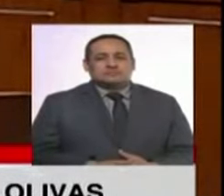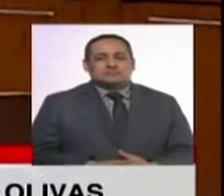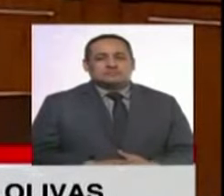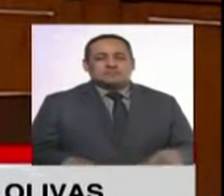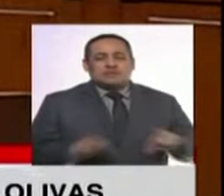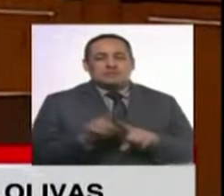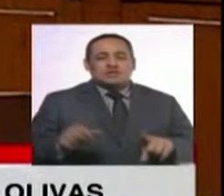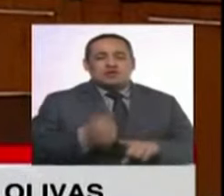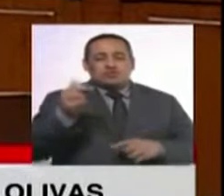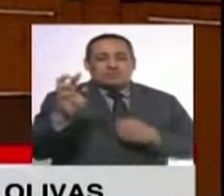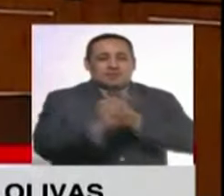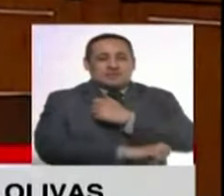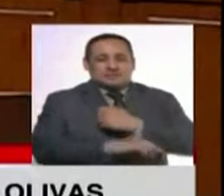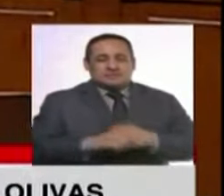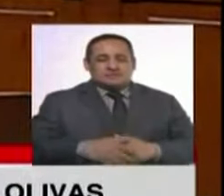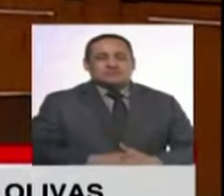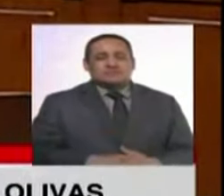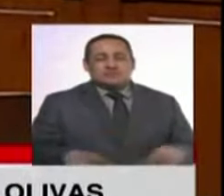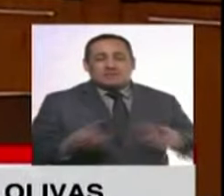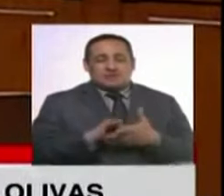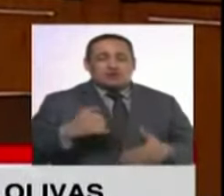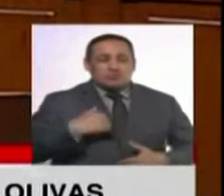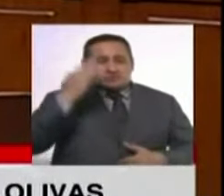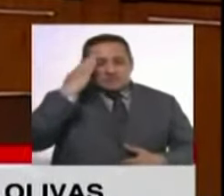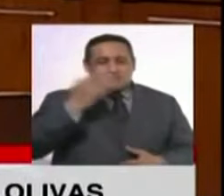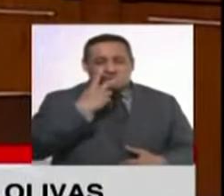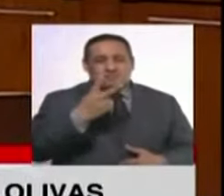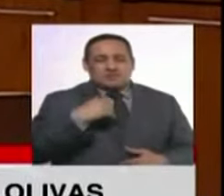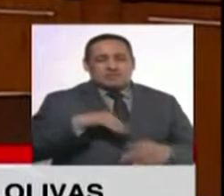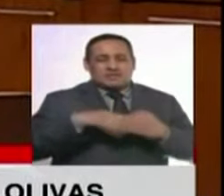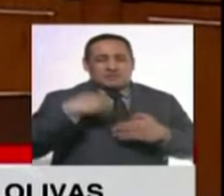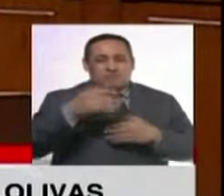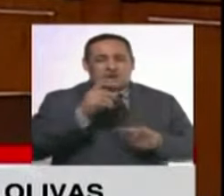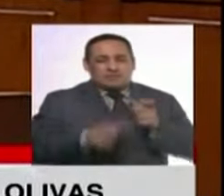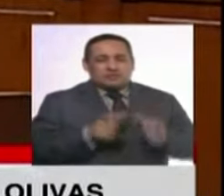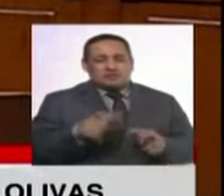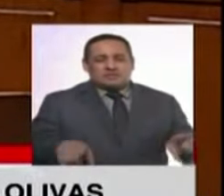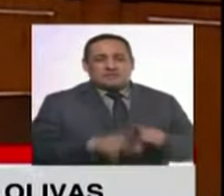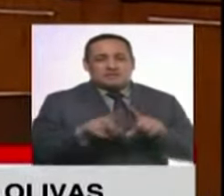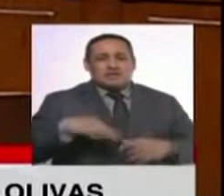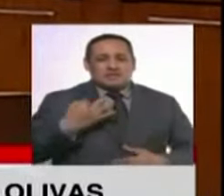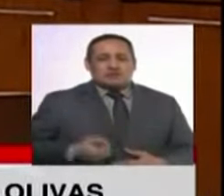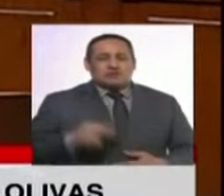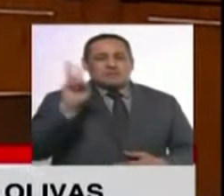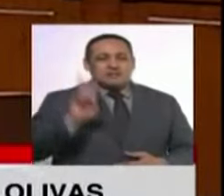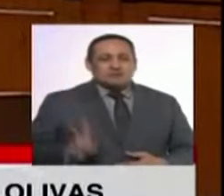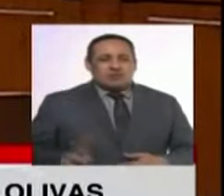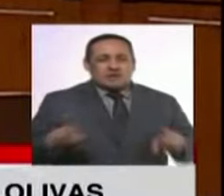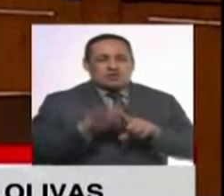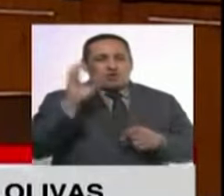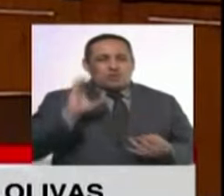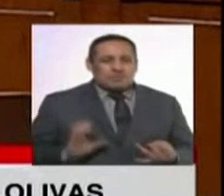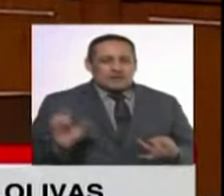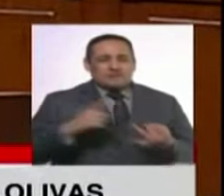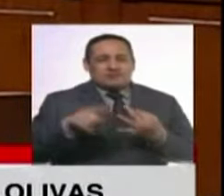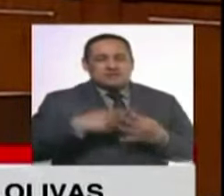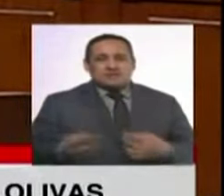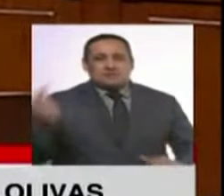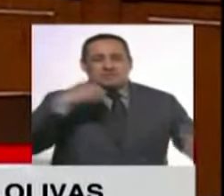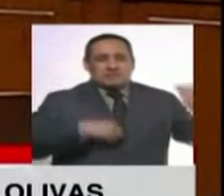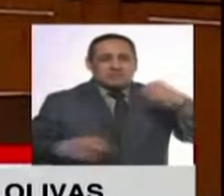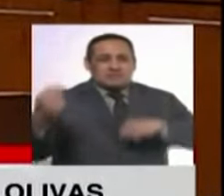extranjeros como usted sabe de conocimiento para el público es que los señores venezolanos señor colombianos extranjeros